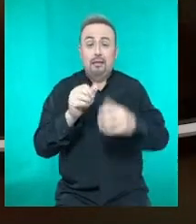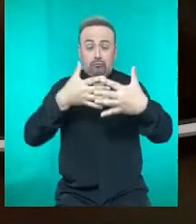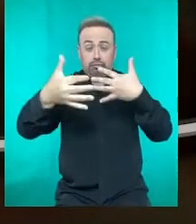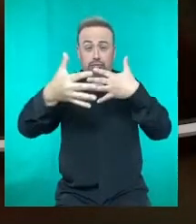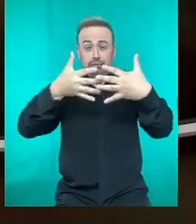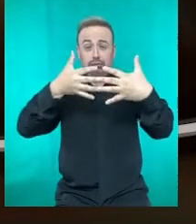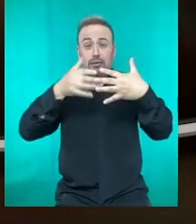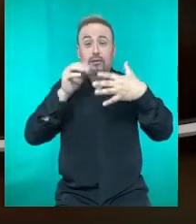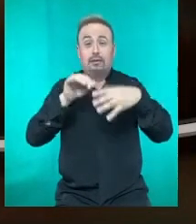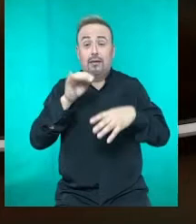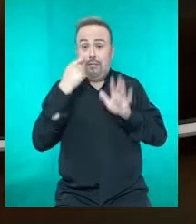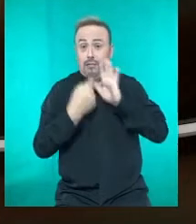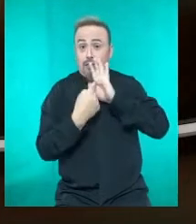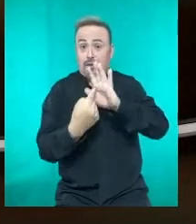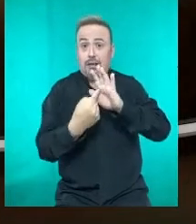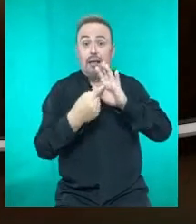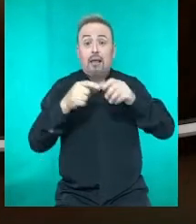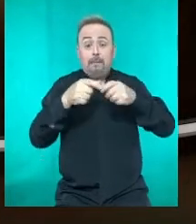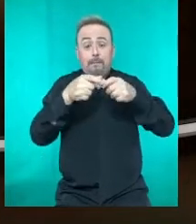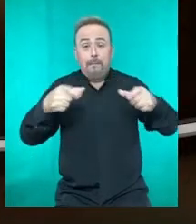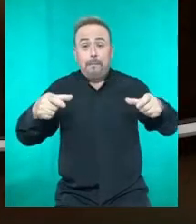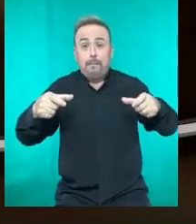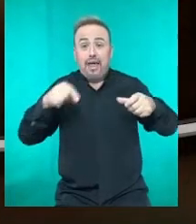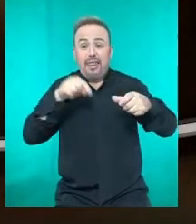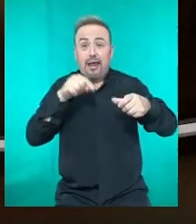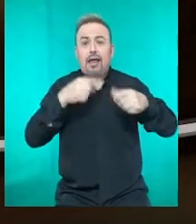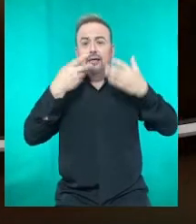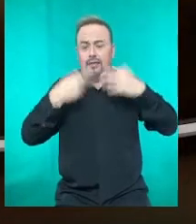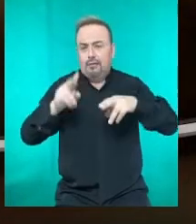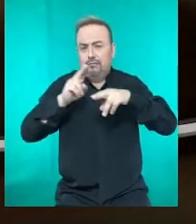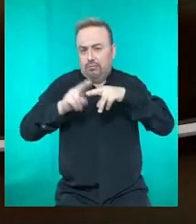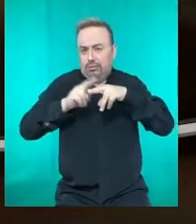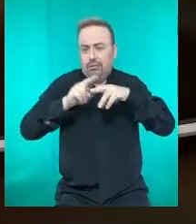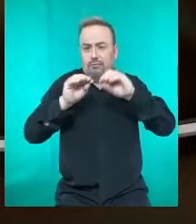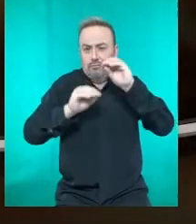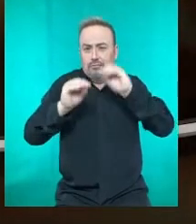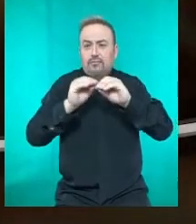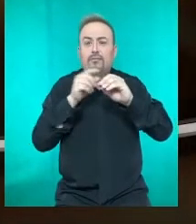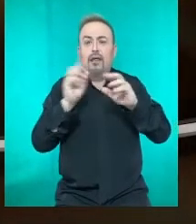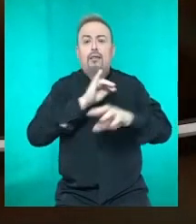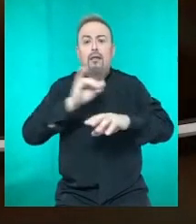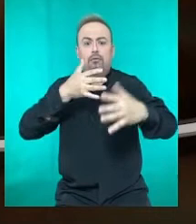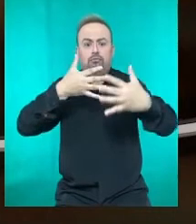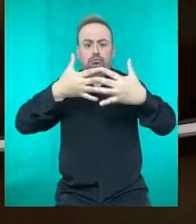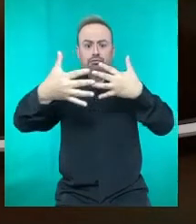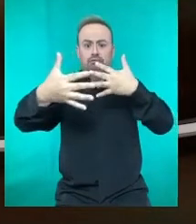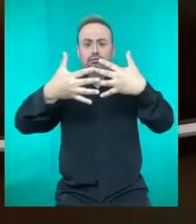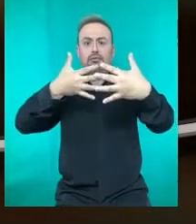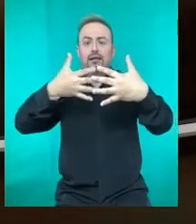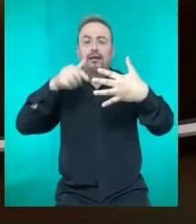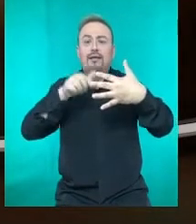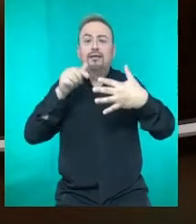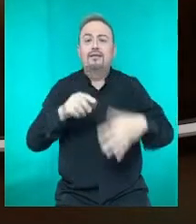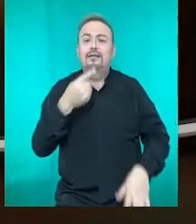son trozos de madera que han sido tratados previamente. Cada uno de ellos, que aparece en la imagen en la parte inferior que dice